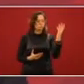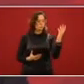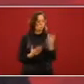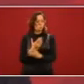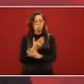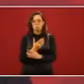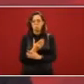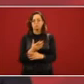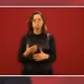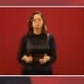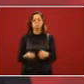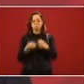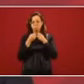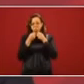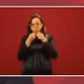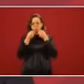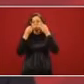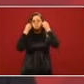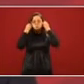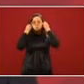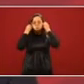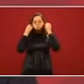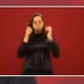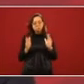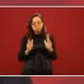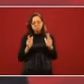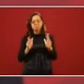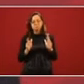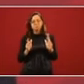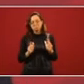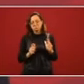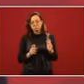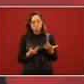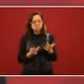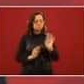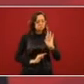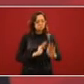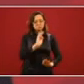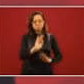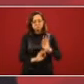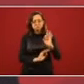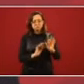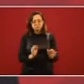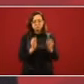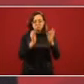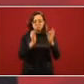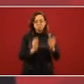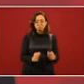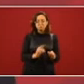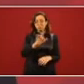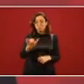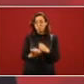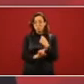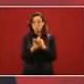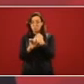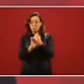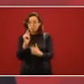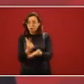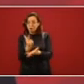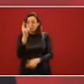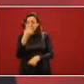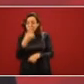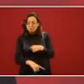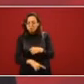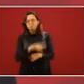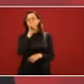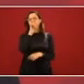utiliza y en la medida en que se haga correctamente, no hay un riesgo incrementado de daño hacia el